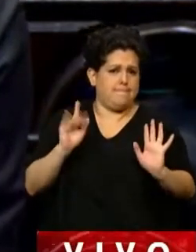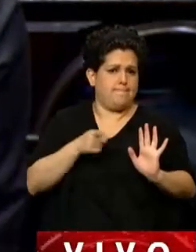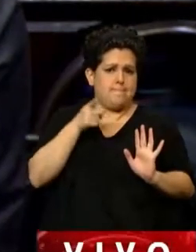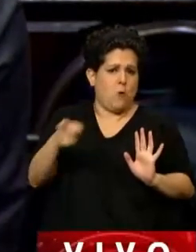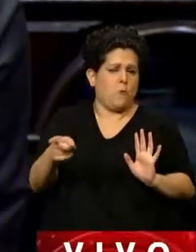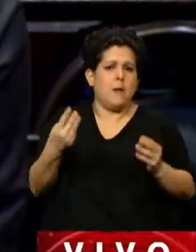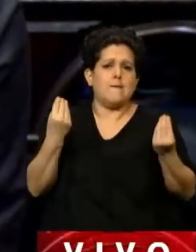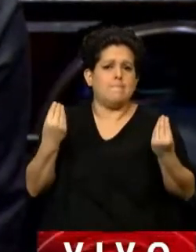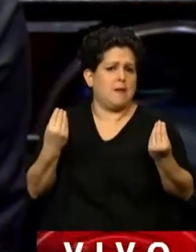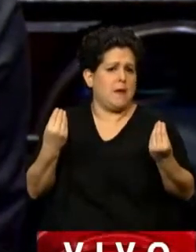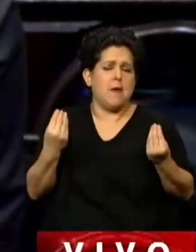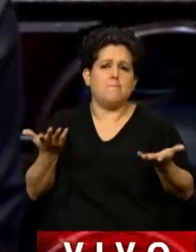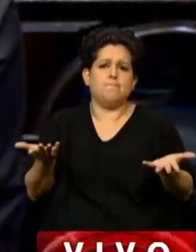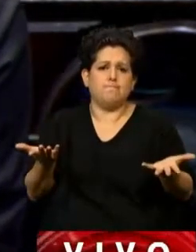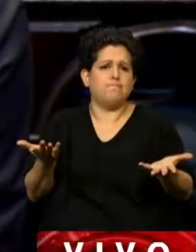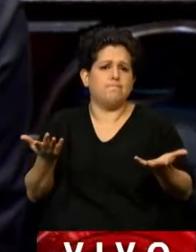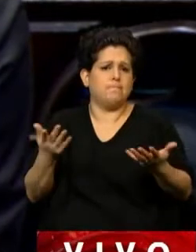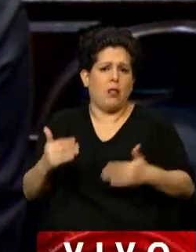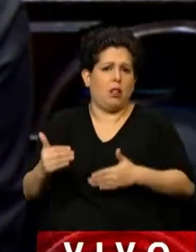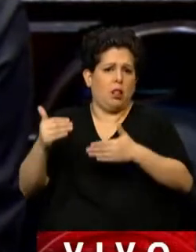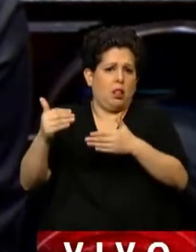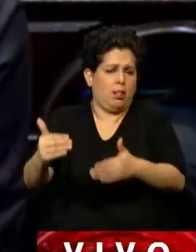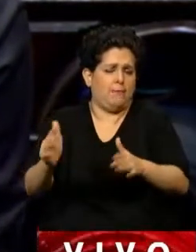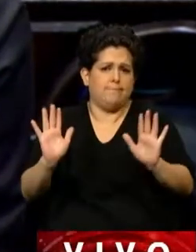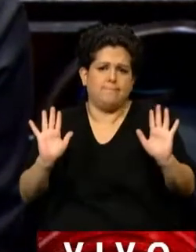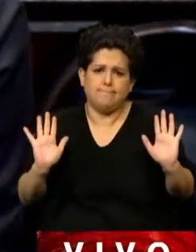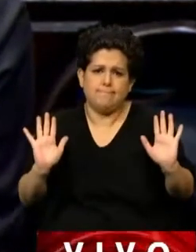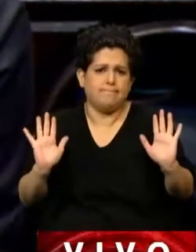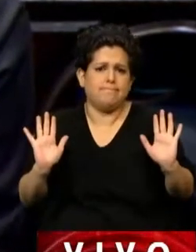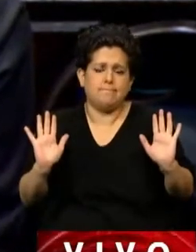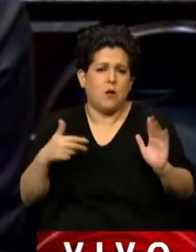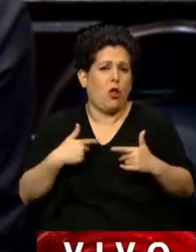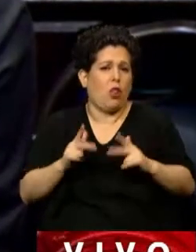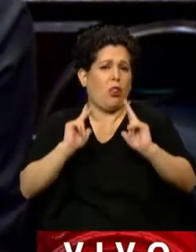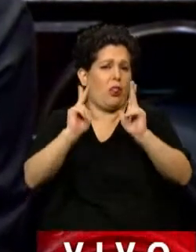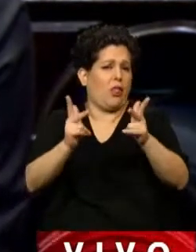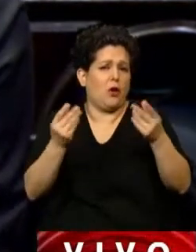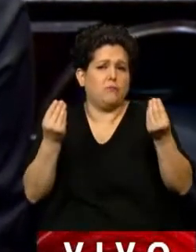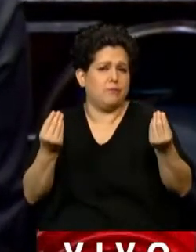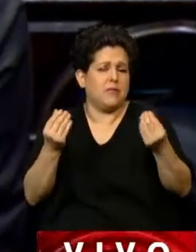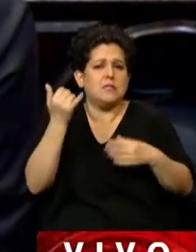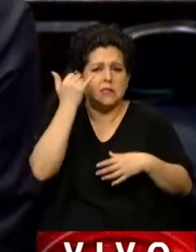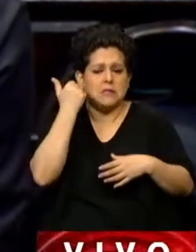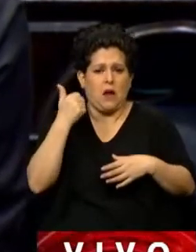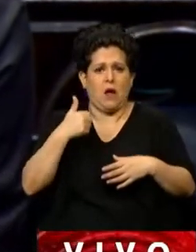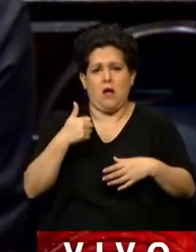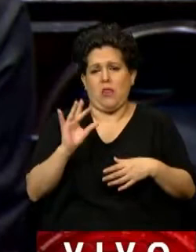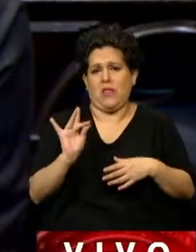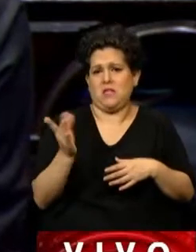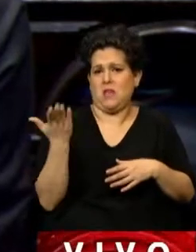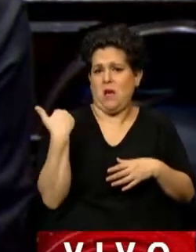cualquier tipo de emplazamiento. Y se lo digo, presidente, ya en el mes de diciembre me